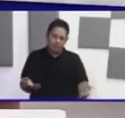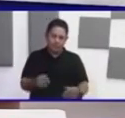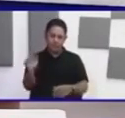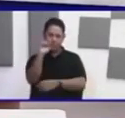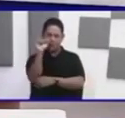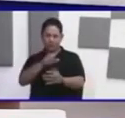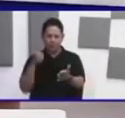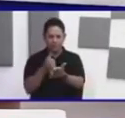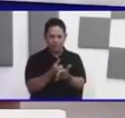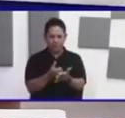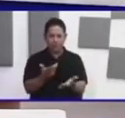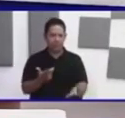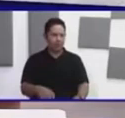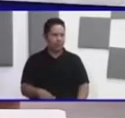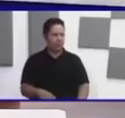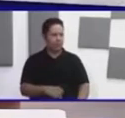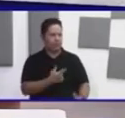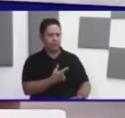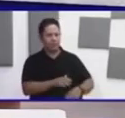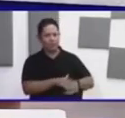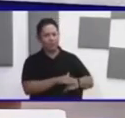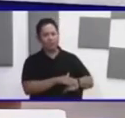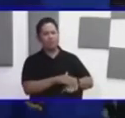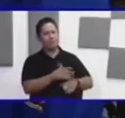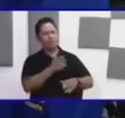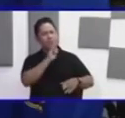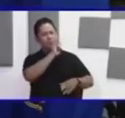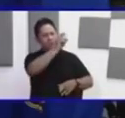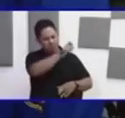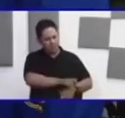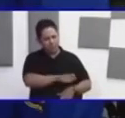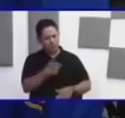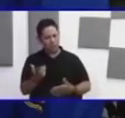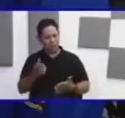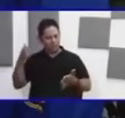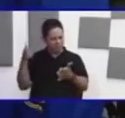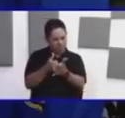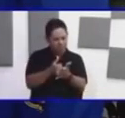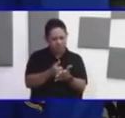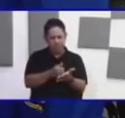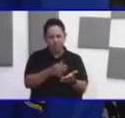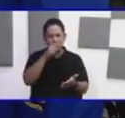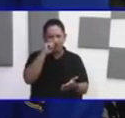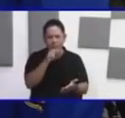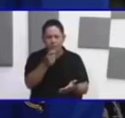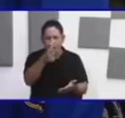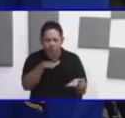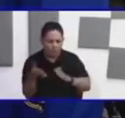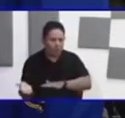Coronel, no sé si tuvimos o identificamos a la persona o estamos en ese proceso. Gracias, señor